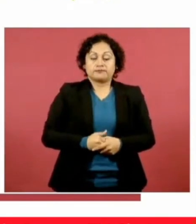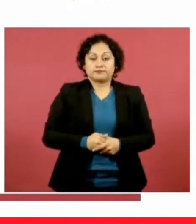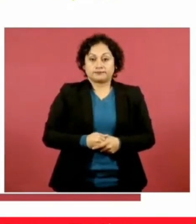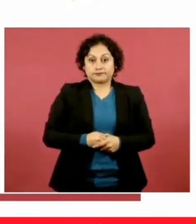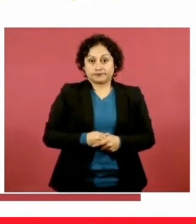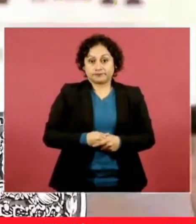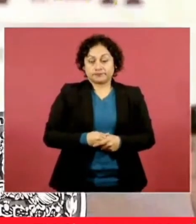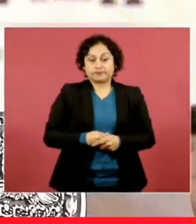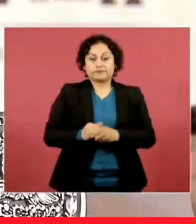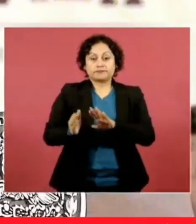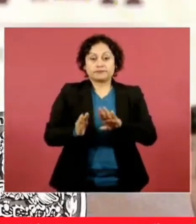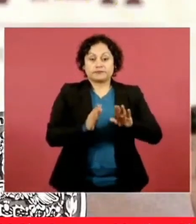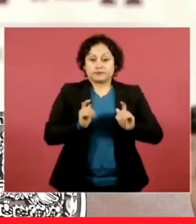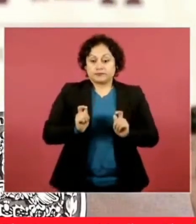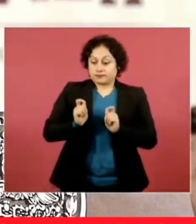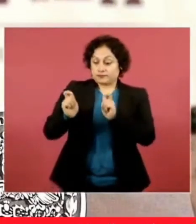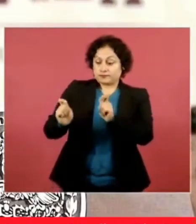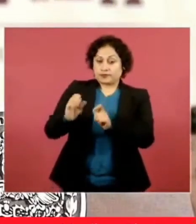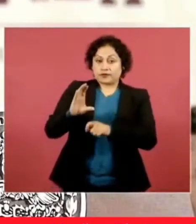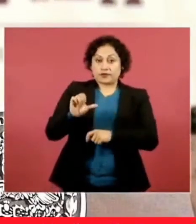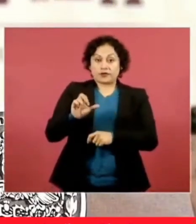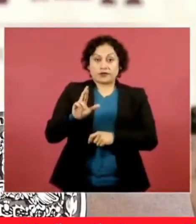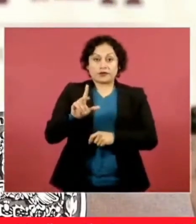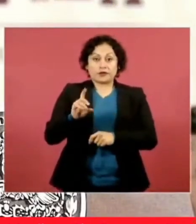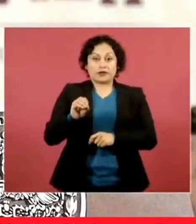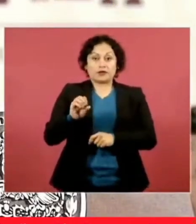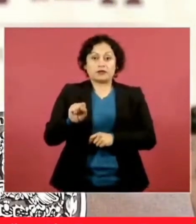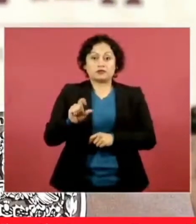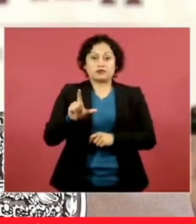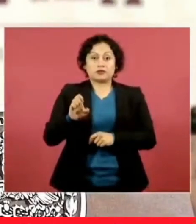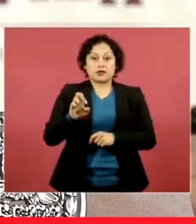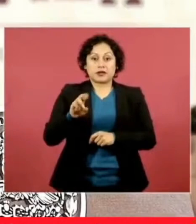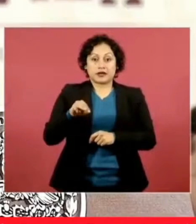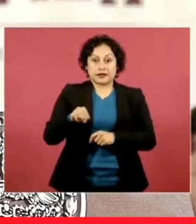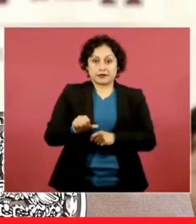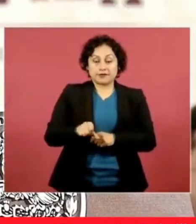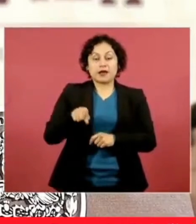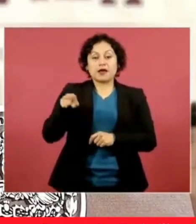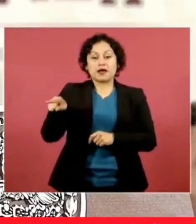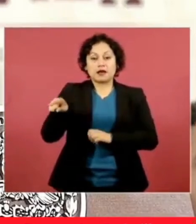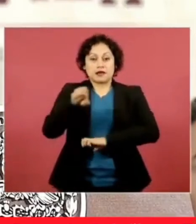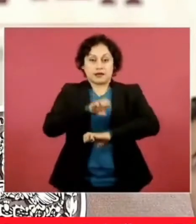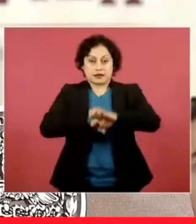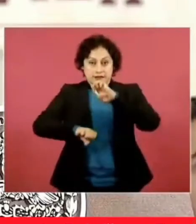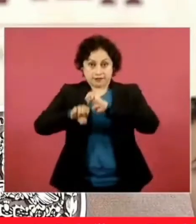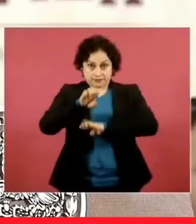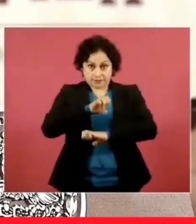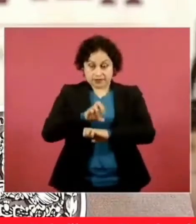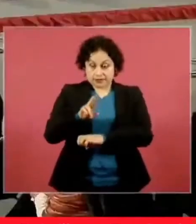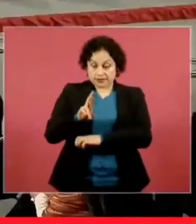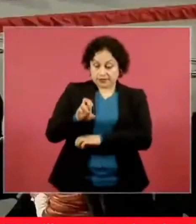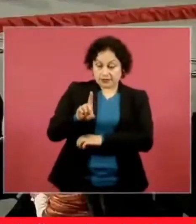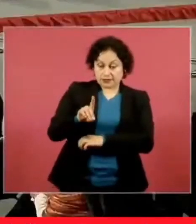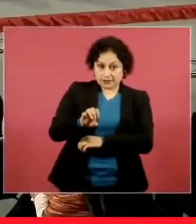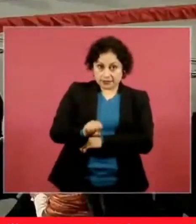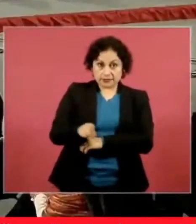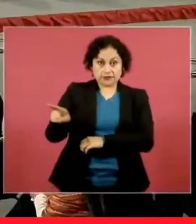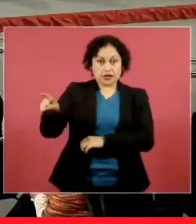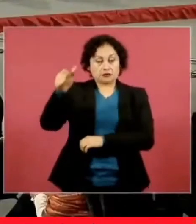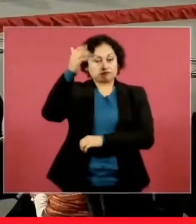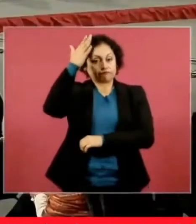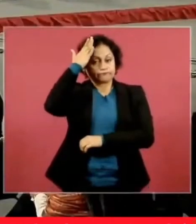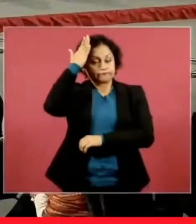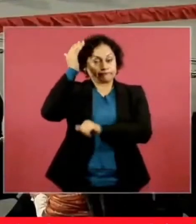cedo la palabra a Carlos Lerma, que es el director general de la empresa Altanredes, que nos explicará la